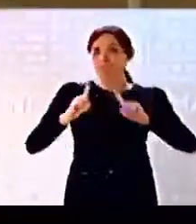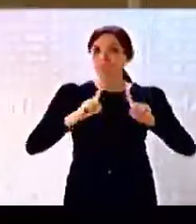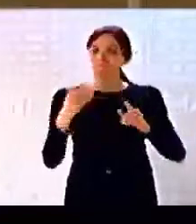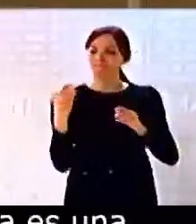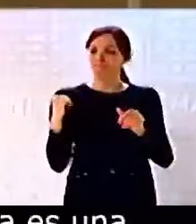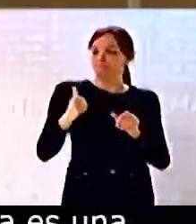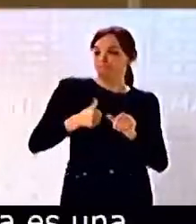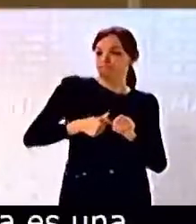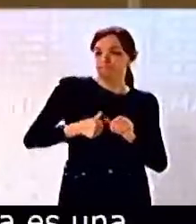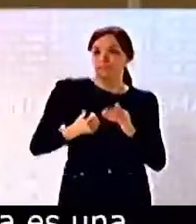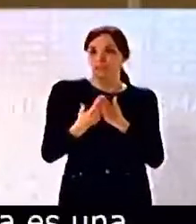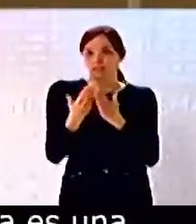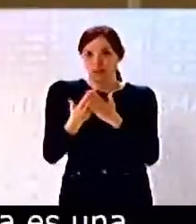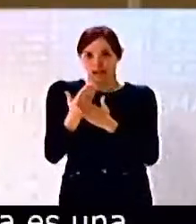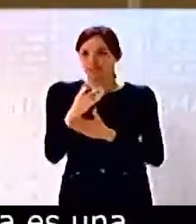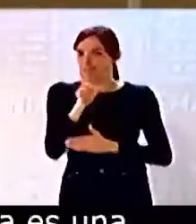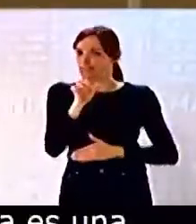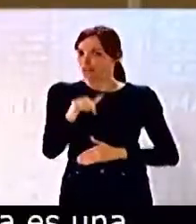días con el